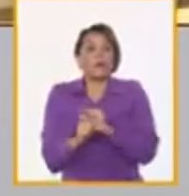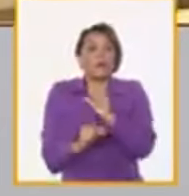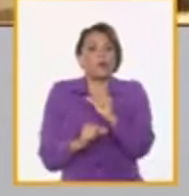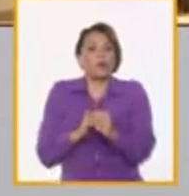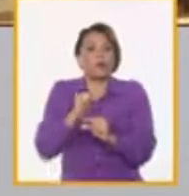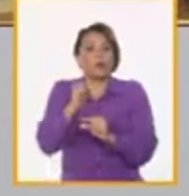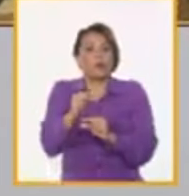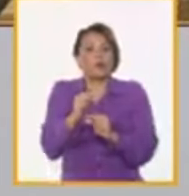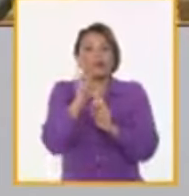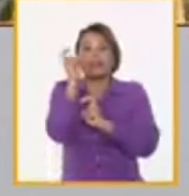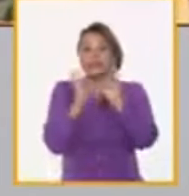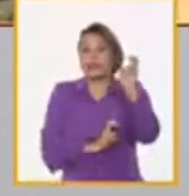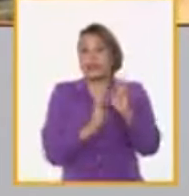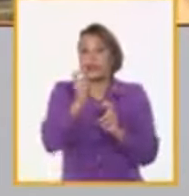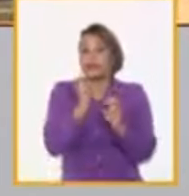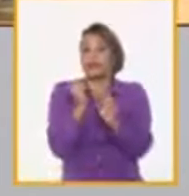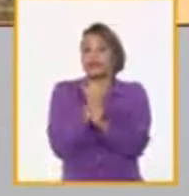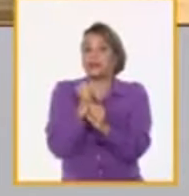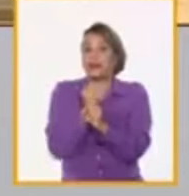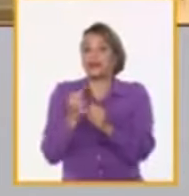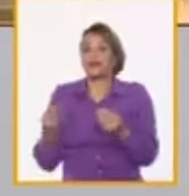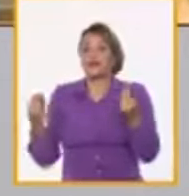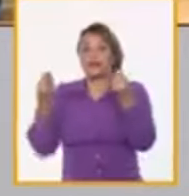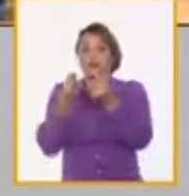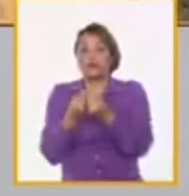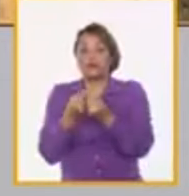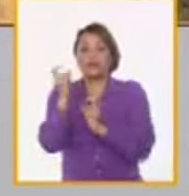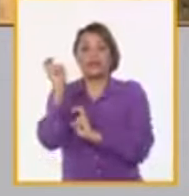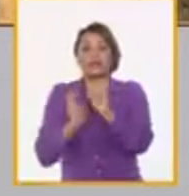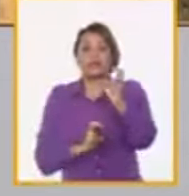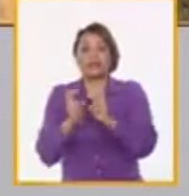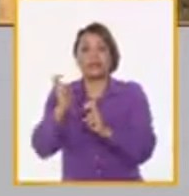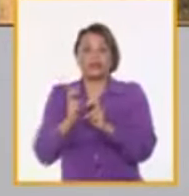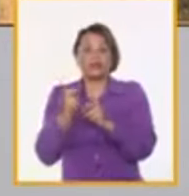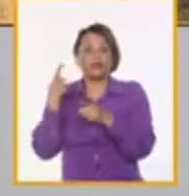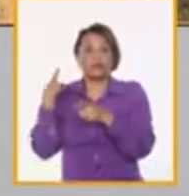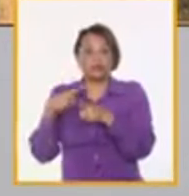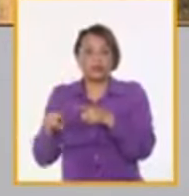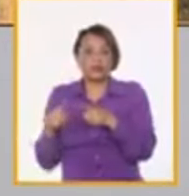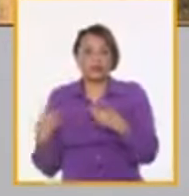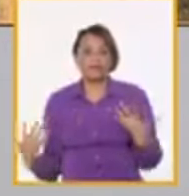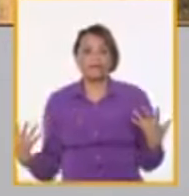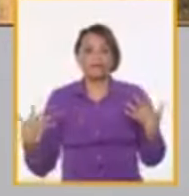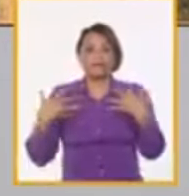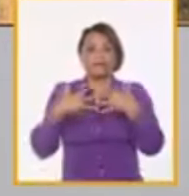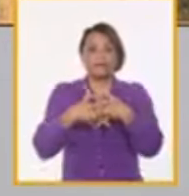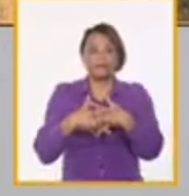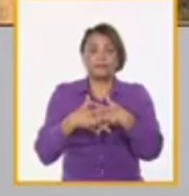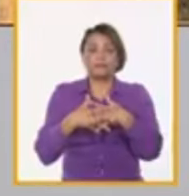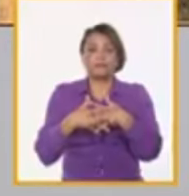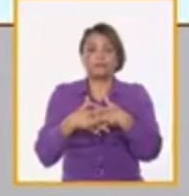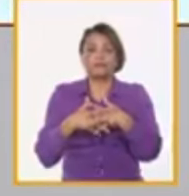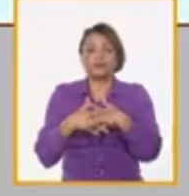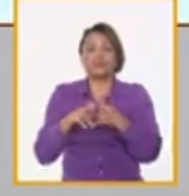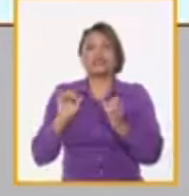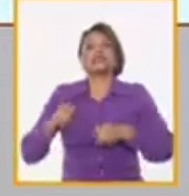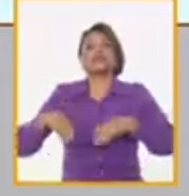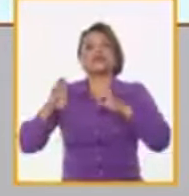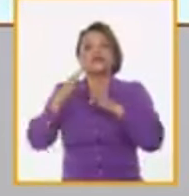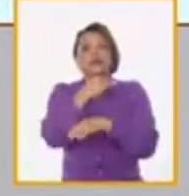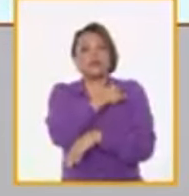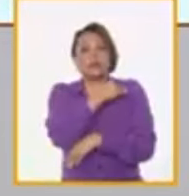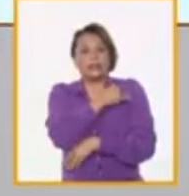talleres, de conjunto con los talleres de la UIN, y yo quiero aprovechar... La Unión de Industrias Militares.